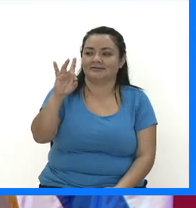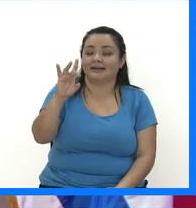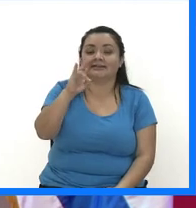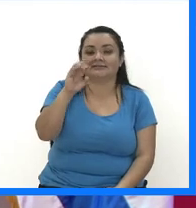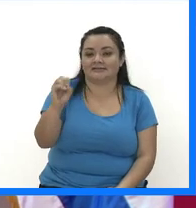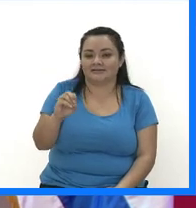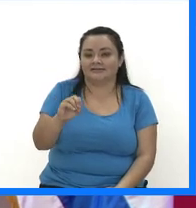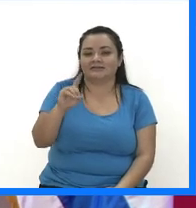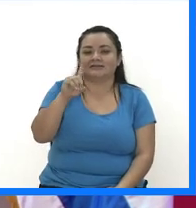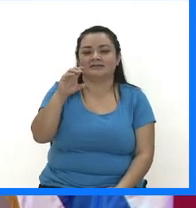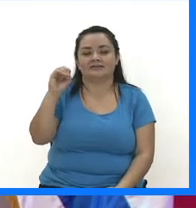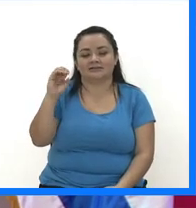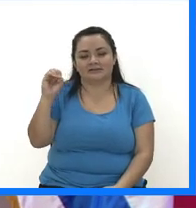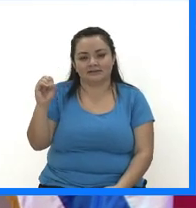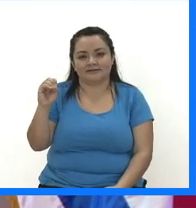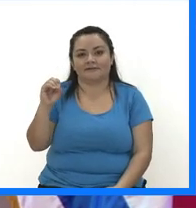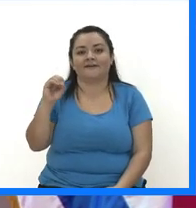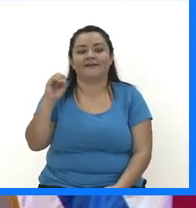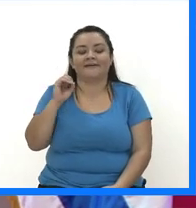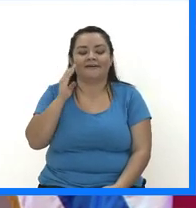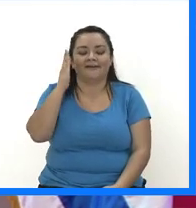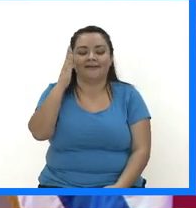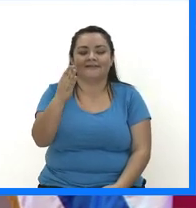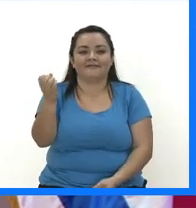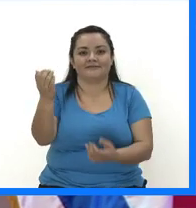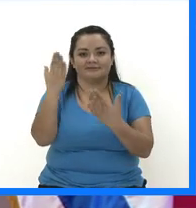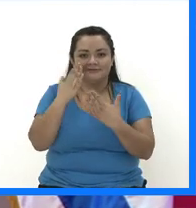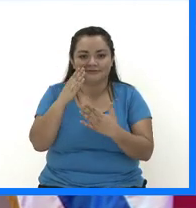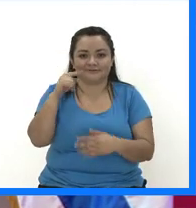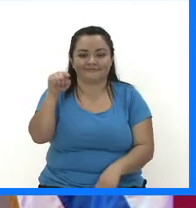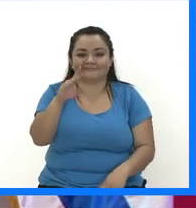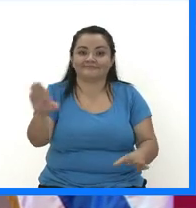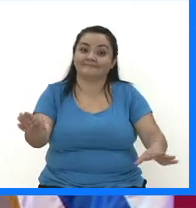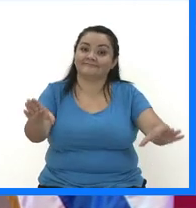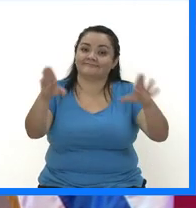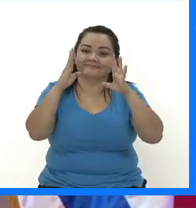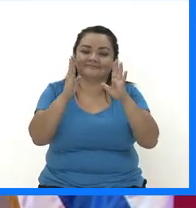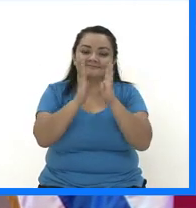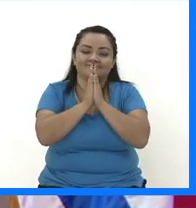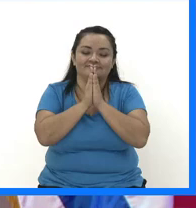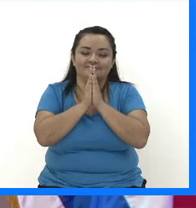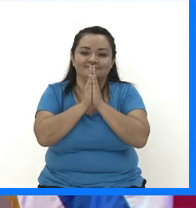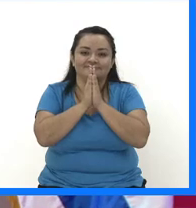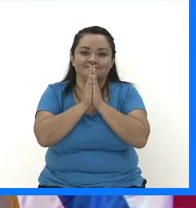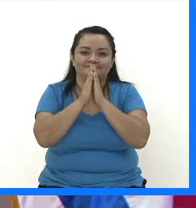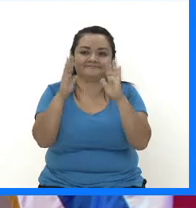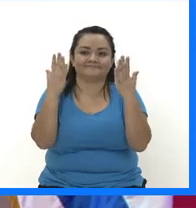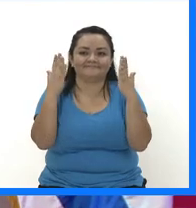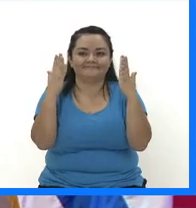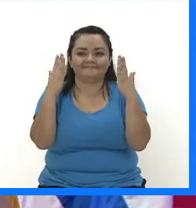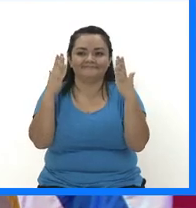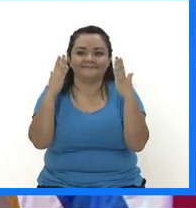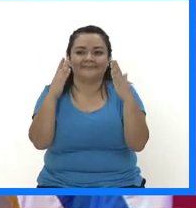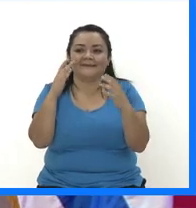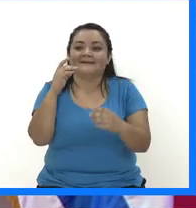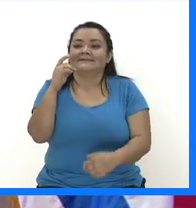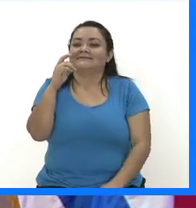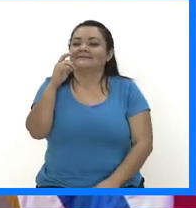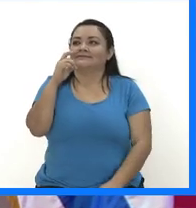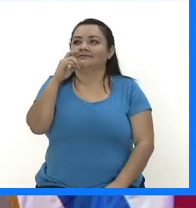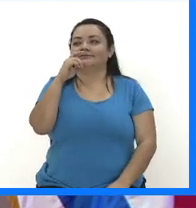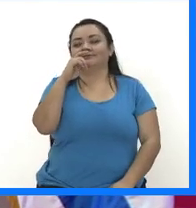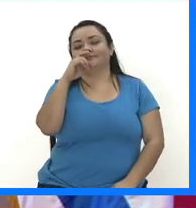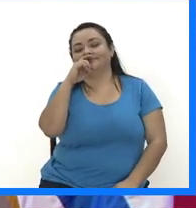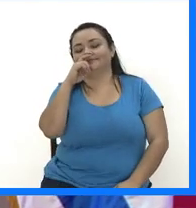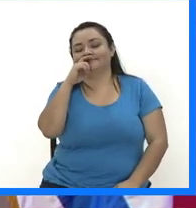asiento por uno ese será nuestro destino final el que tiene disponer que oiga vamos a orar al señor padre gracias